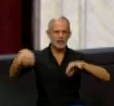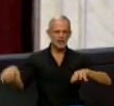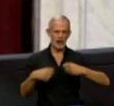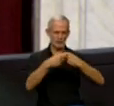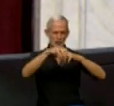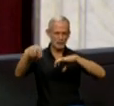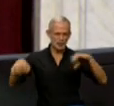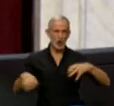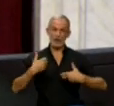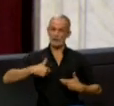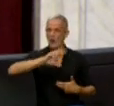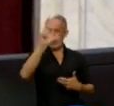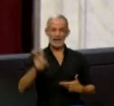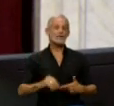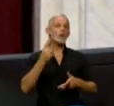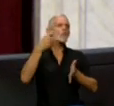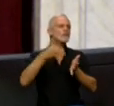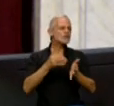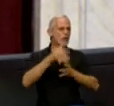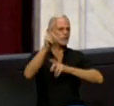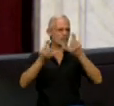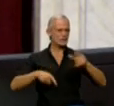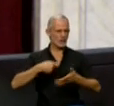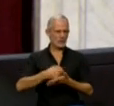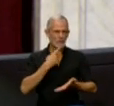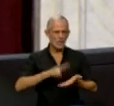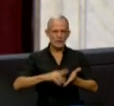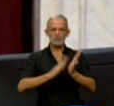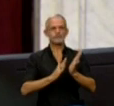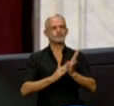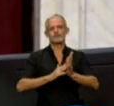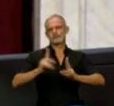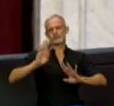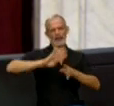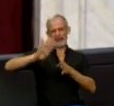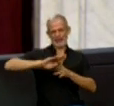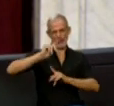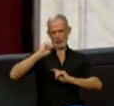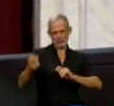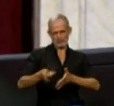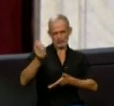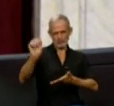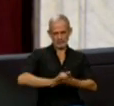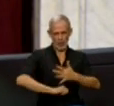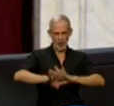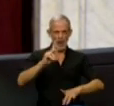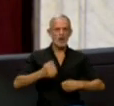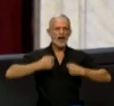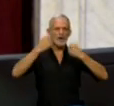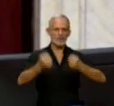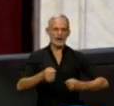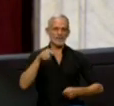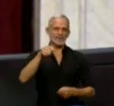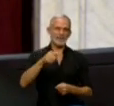argentina- para más de un millón de contribuyentes condonación de deuda plena y un esfuerzo fiscal del estado